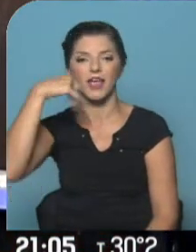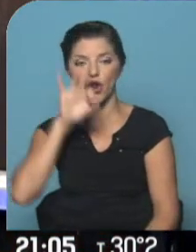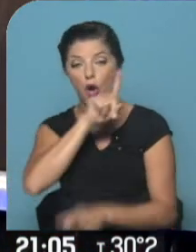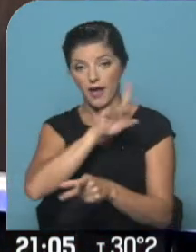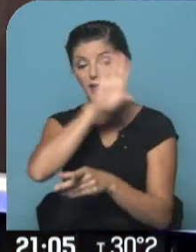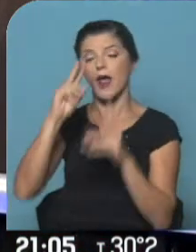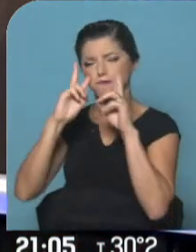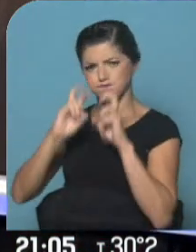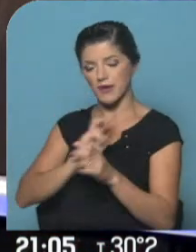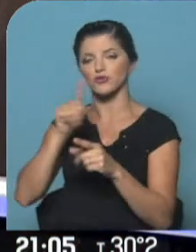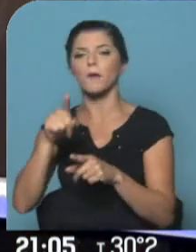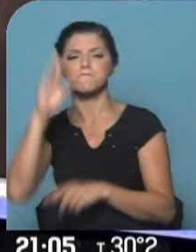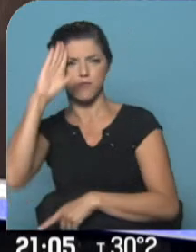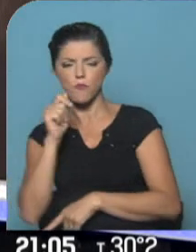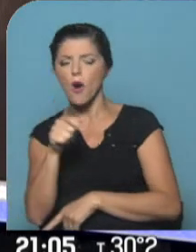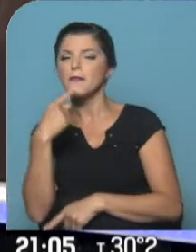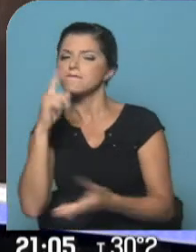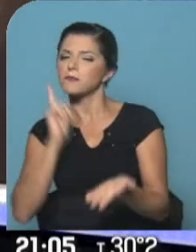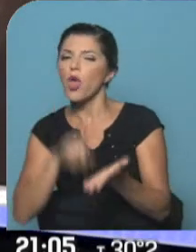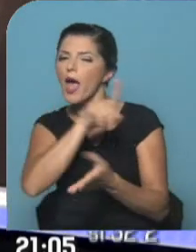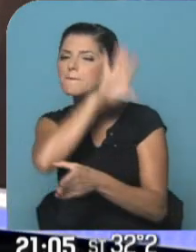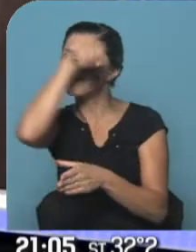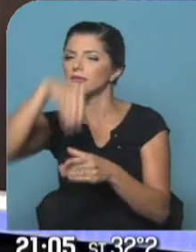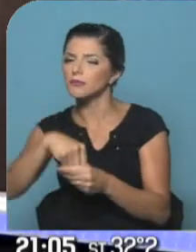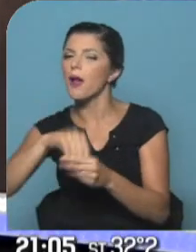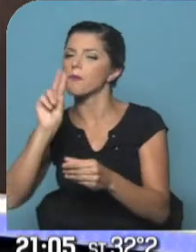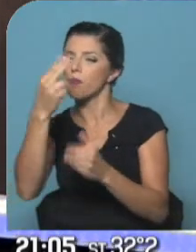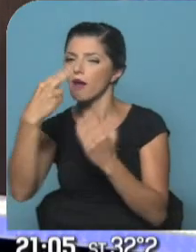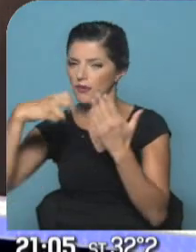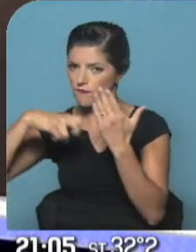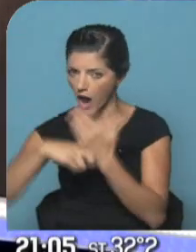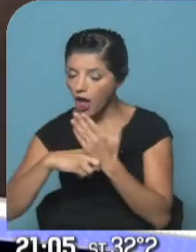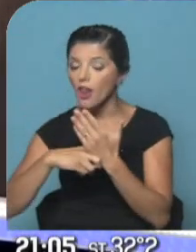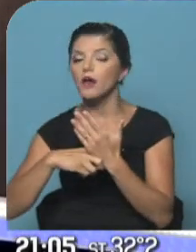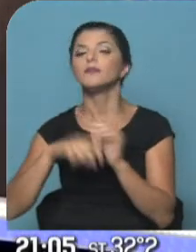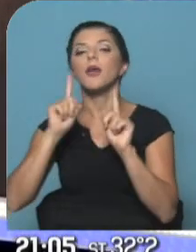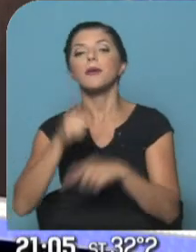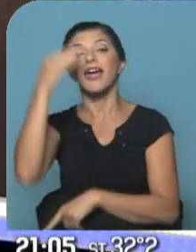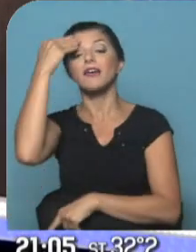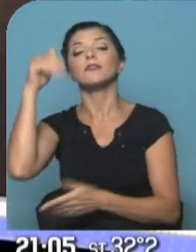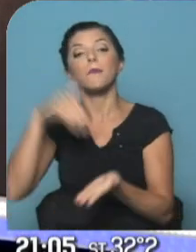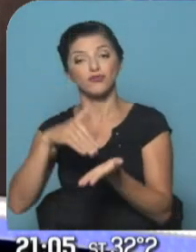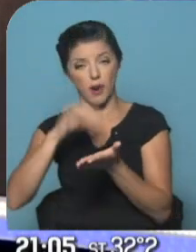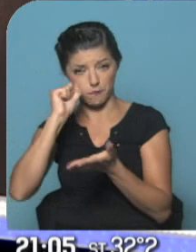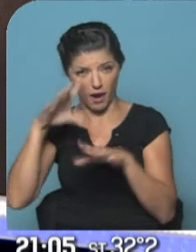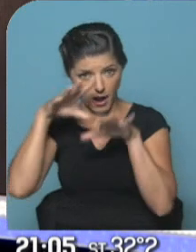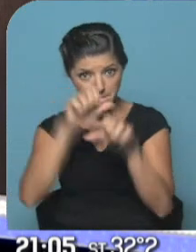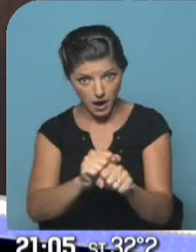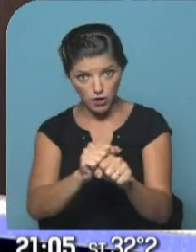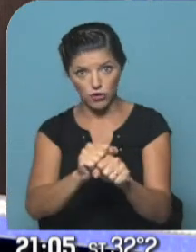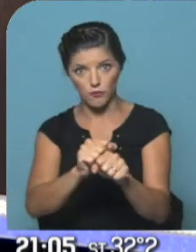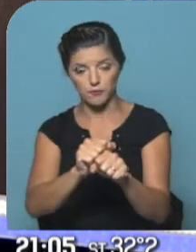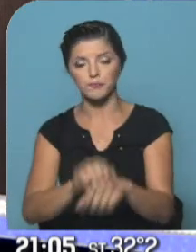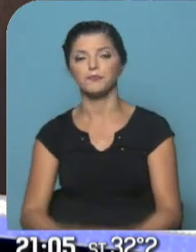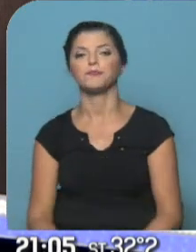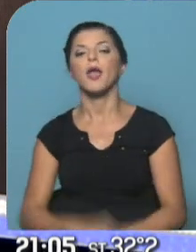Nisman, decisión del juez Julián Ercolini, que además le traba embargo por 15 millones de pesos, pero por otra parte también procesa